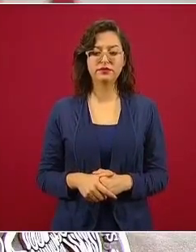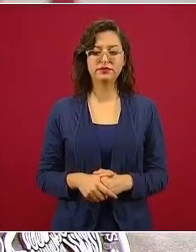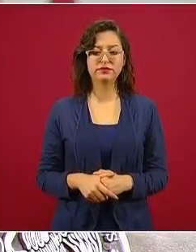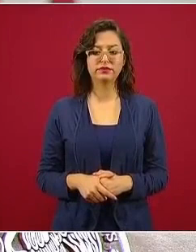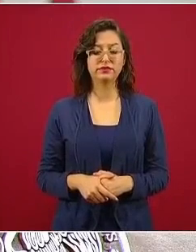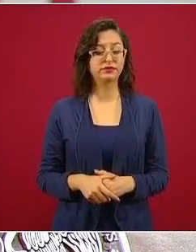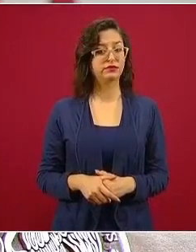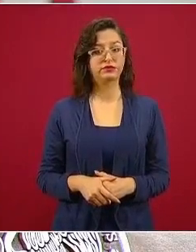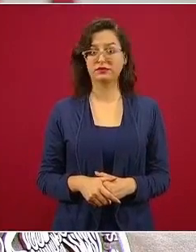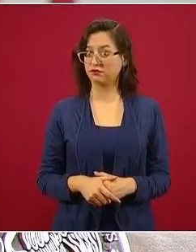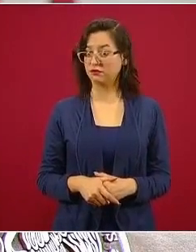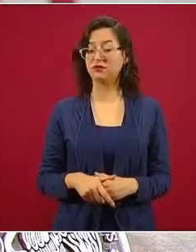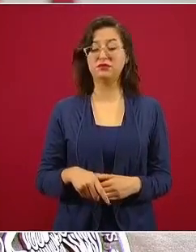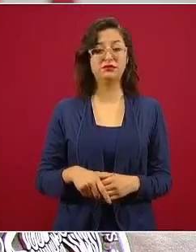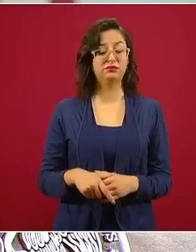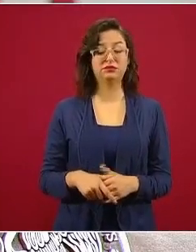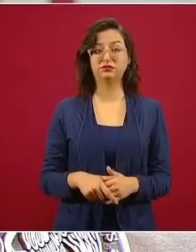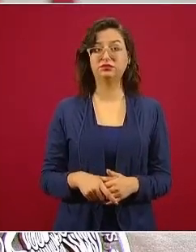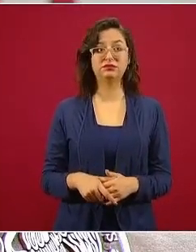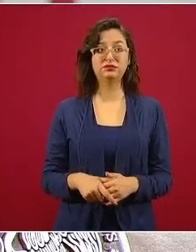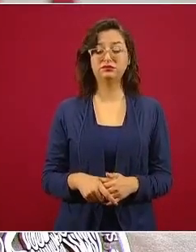Es un asunto